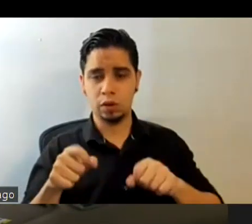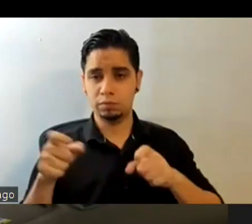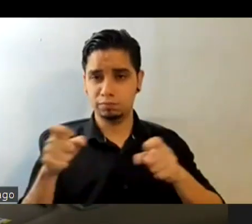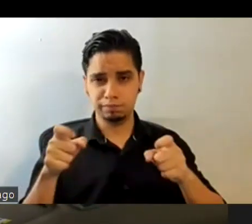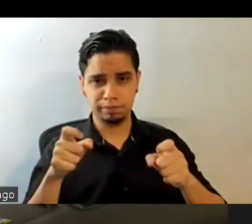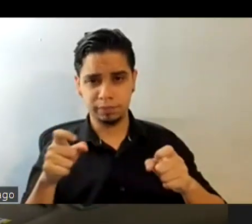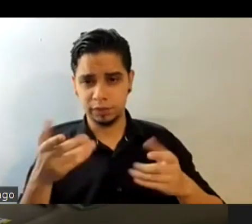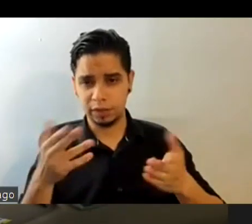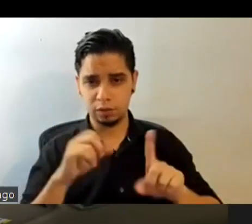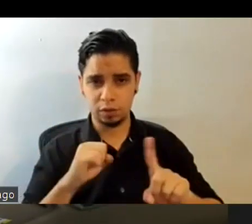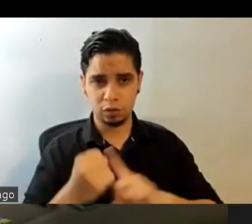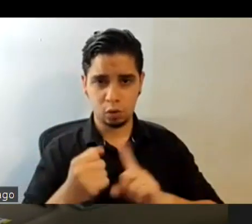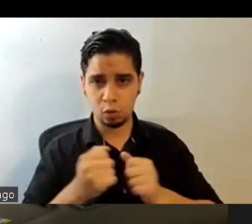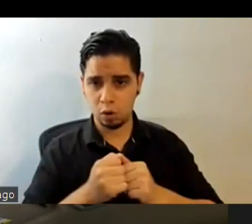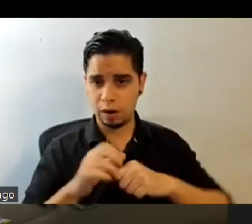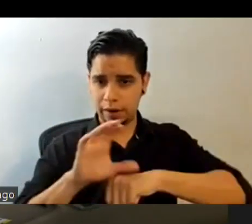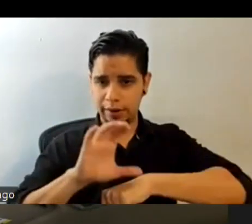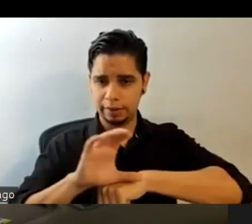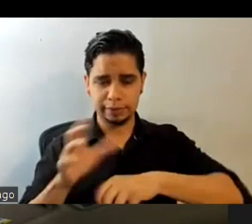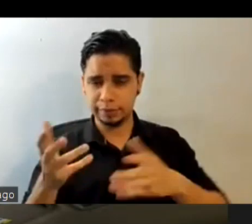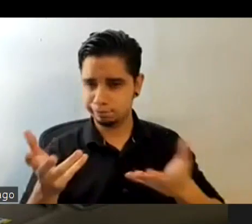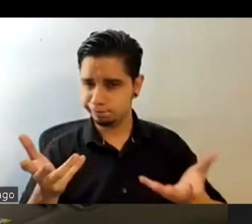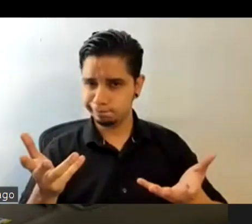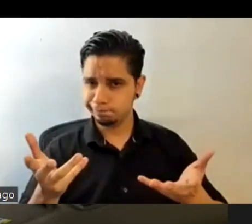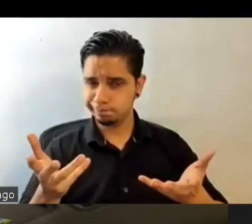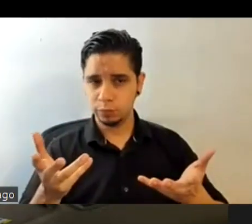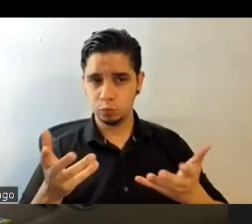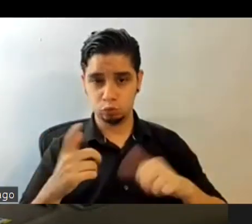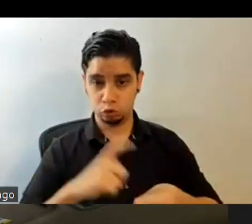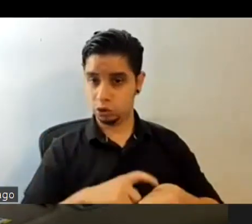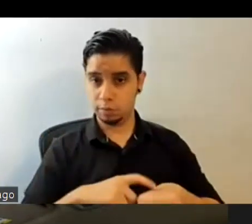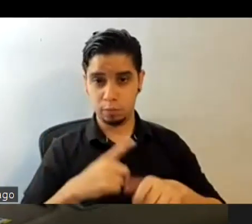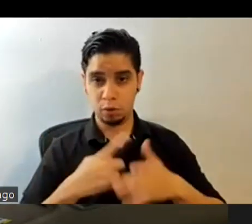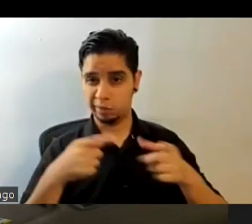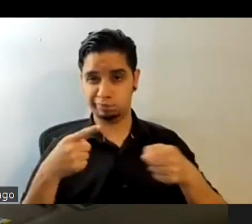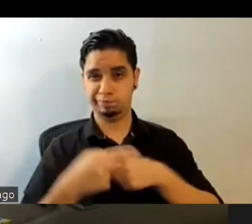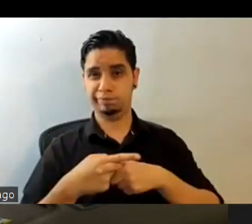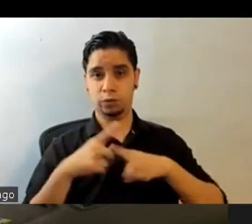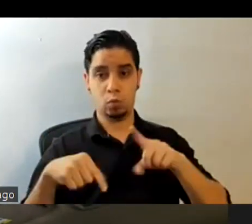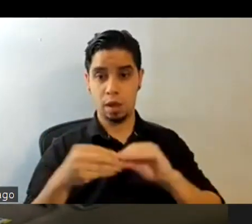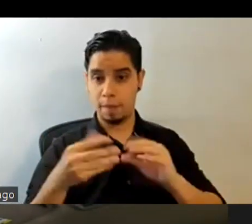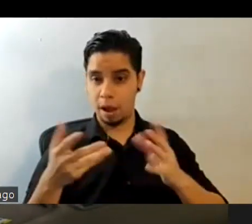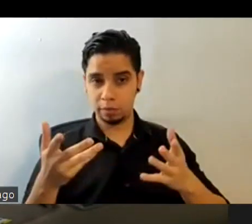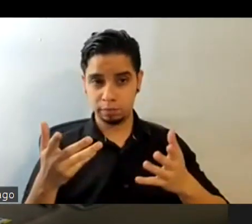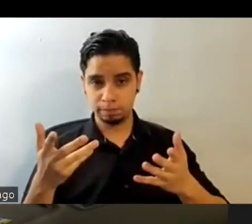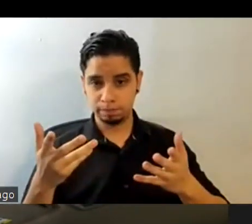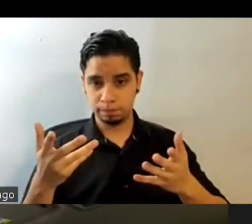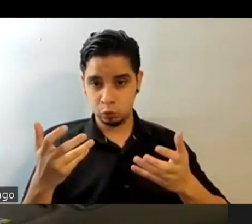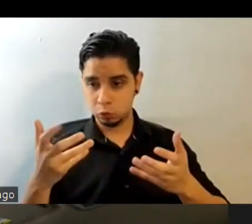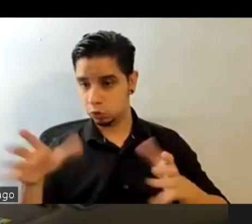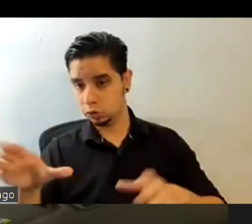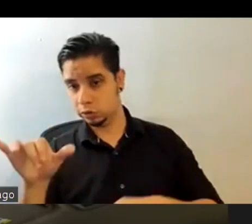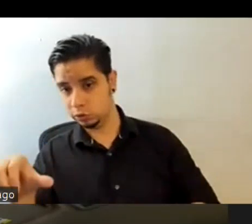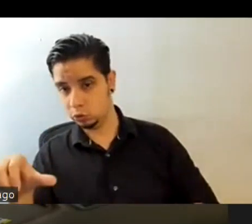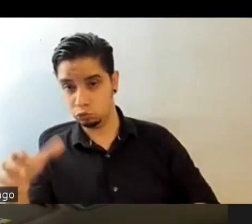después, verdad, con la iglesia? O sea, porque llega un punto, me imagino, que tú dices, no, o sea, esto es lo que yo quiero hacer, quiero